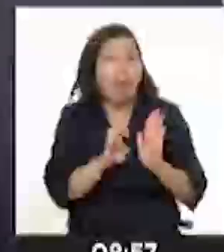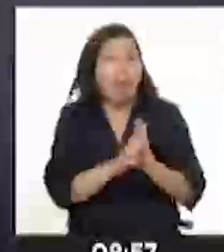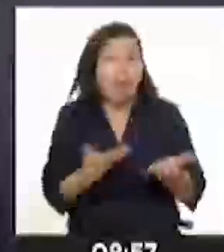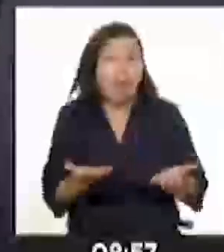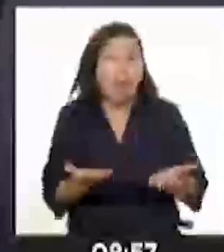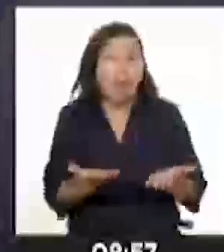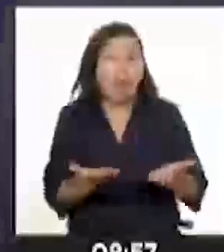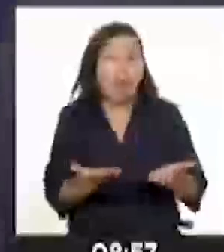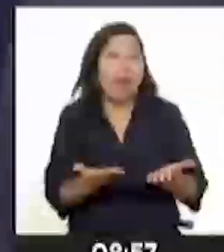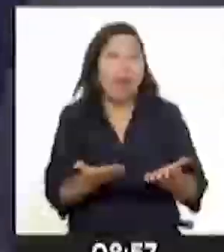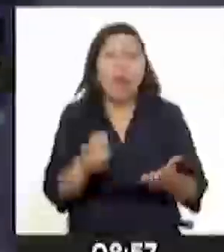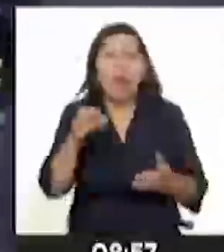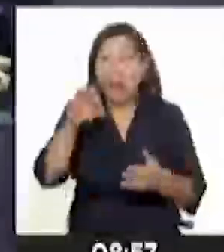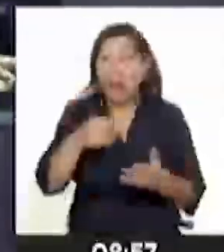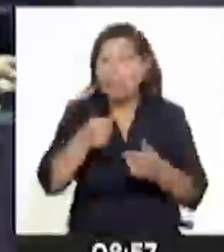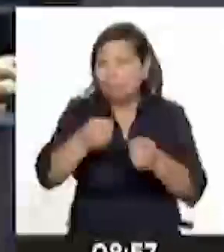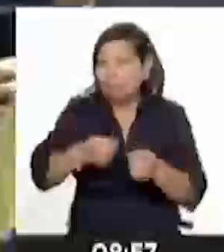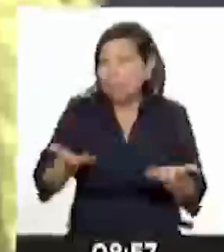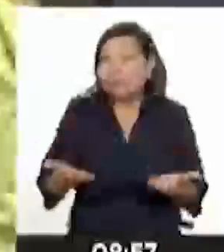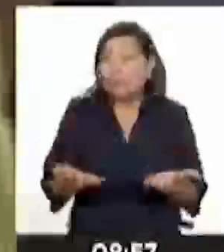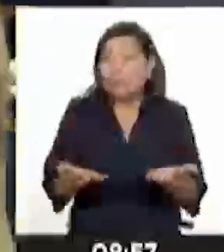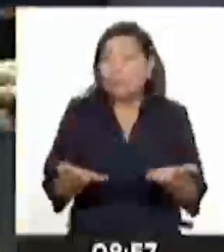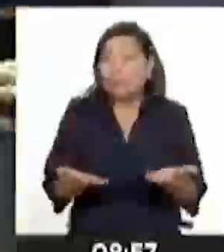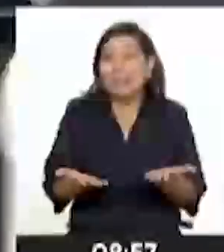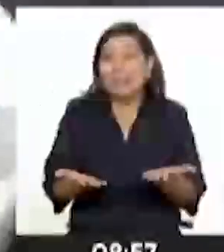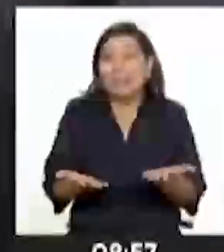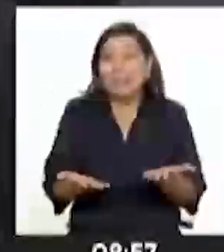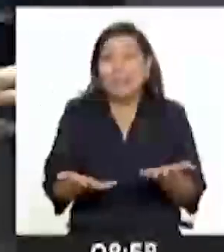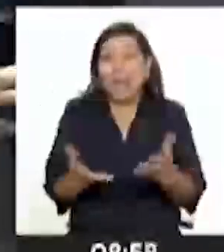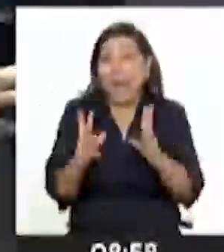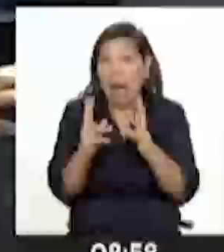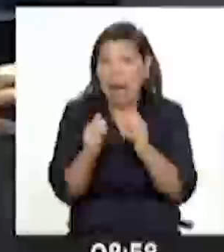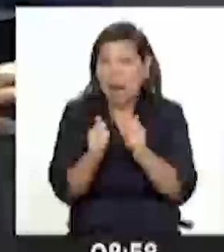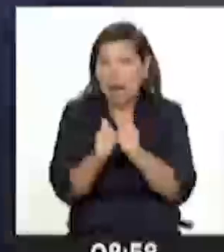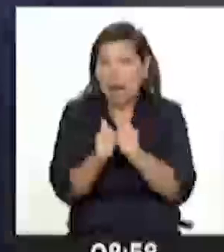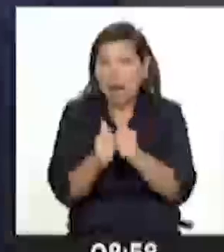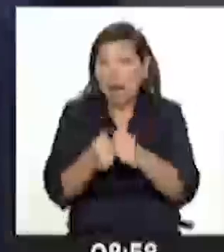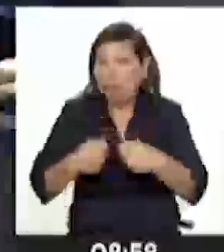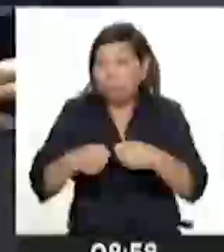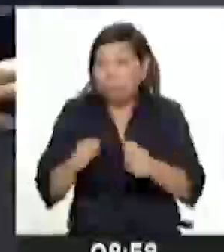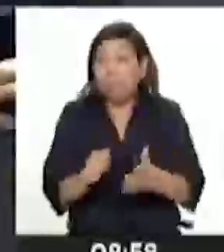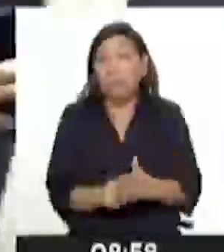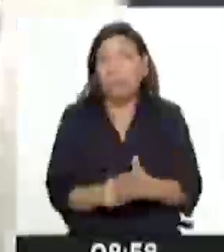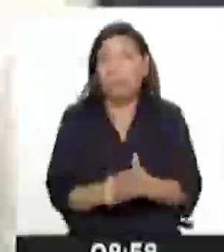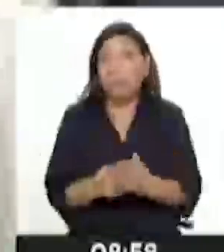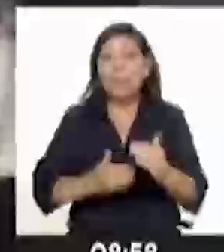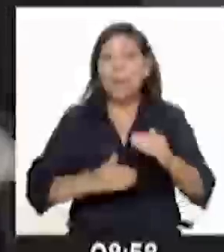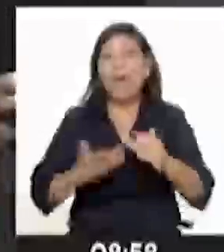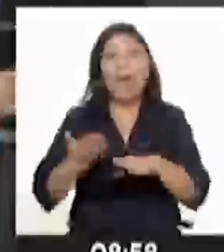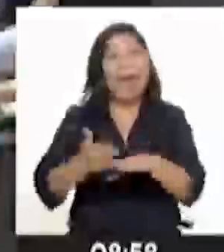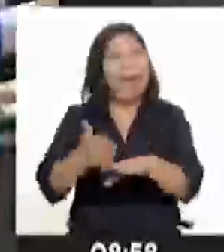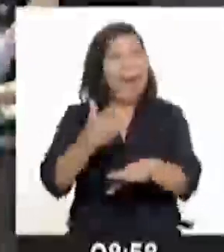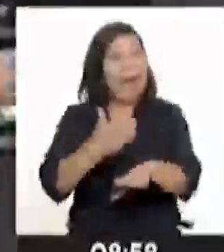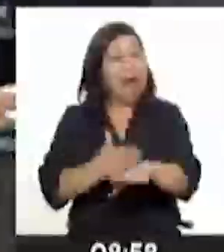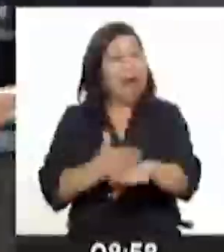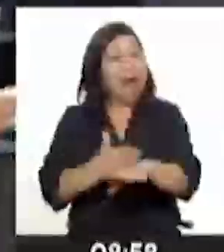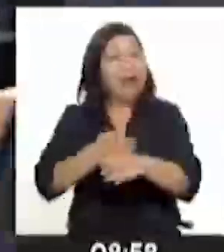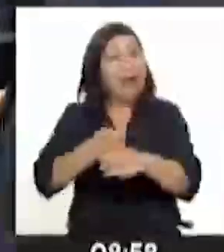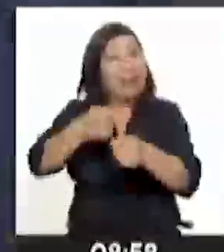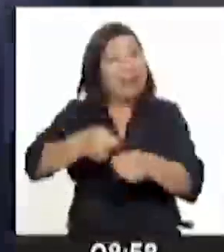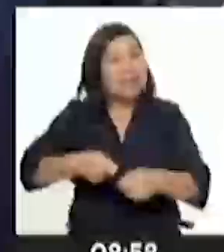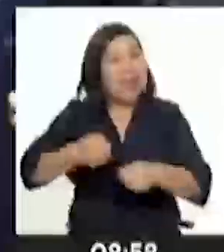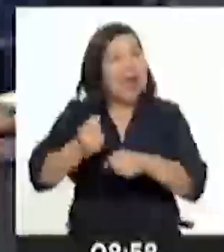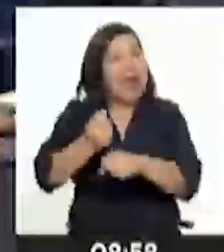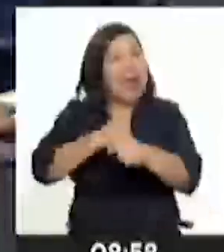la acuicultura, ¿no? La acuicultura, al menos desde la Asociación de Exportadores, la vemos ahorita en el mismo estadio que se encontraba la agroindustria hace